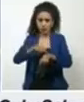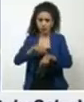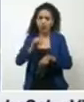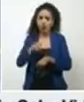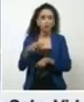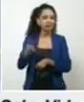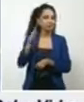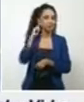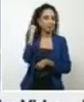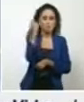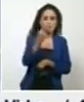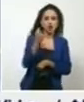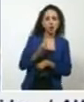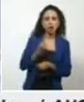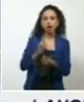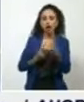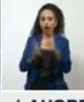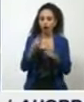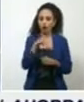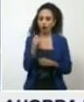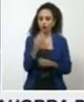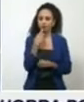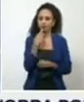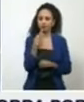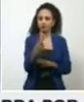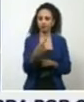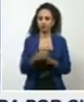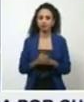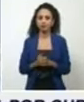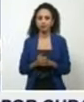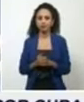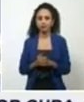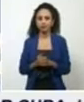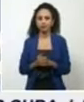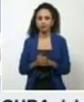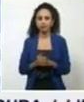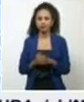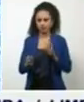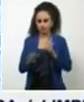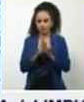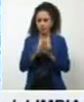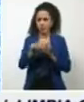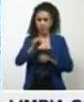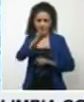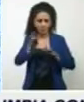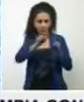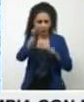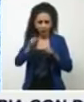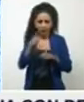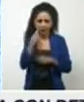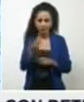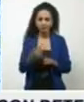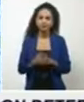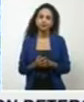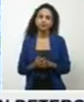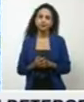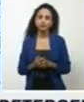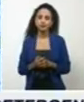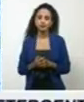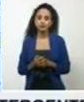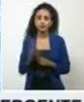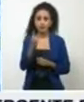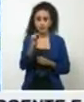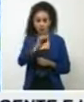las interrogantes que pueda existir. Comenzamos, doctor, la ronda de preguntas. Ya. La primera